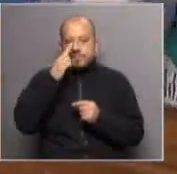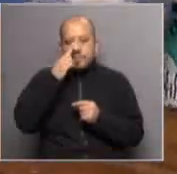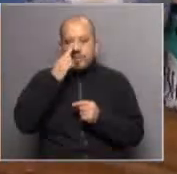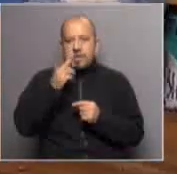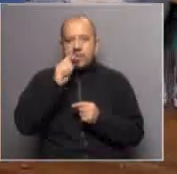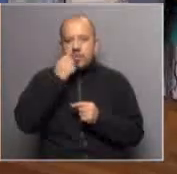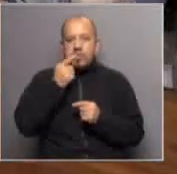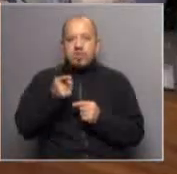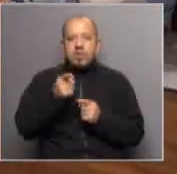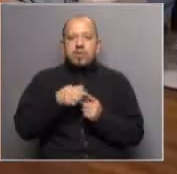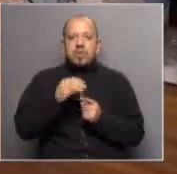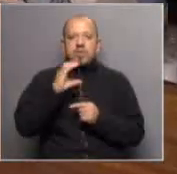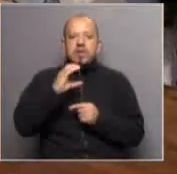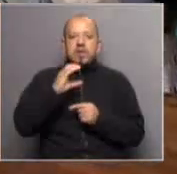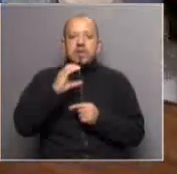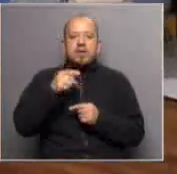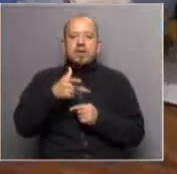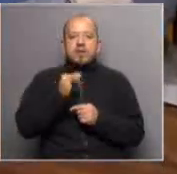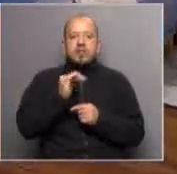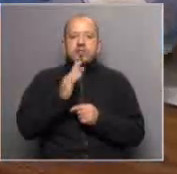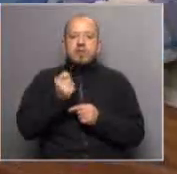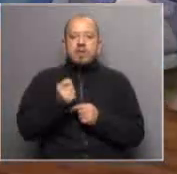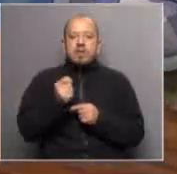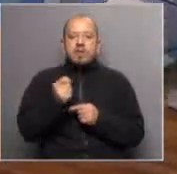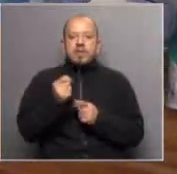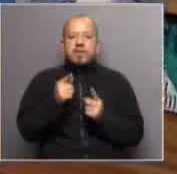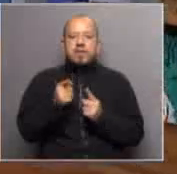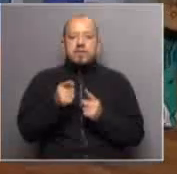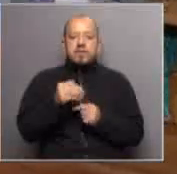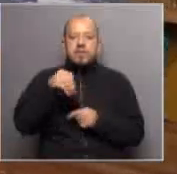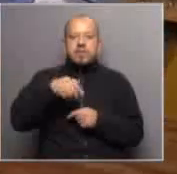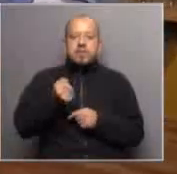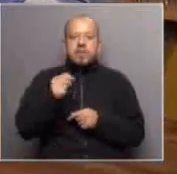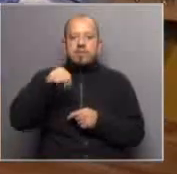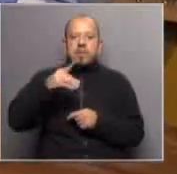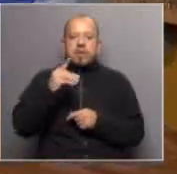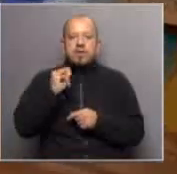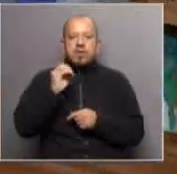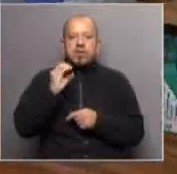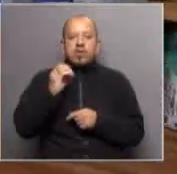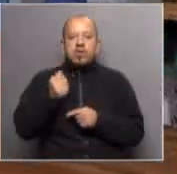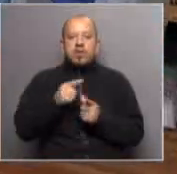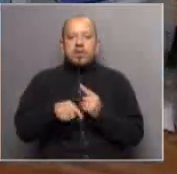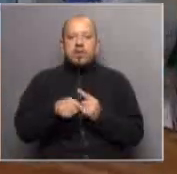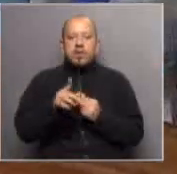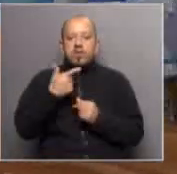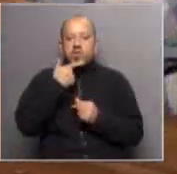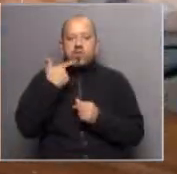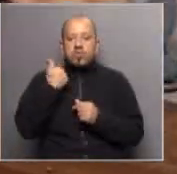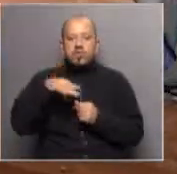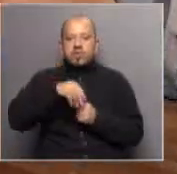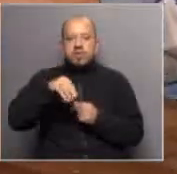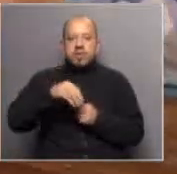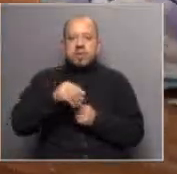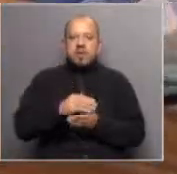mucho a la gente es el chipá, que es de fécula de mandioca y queso. Pero es algo dulce y algo salado. A ver